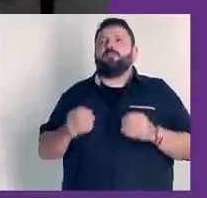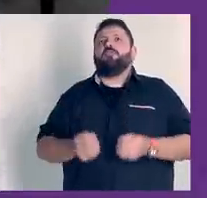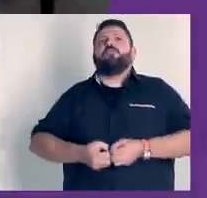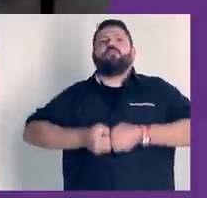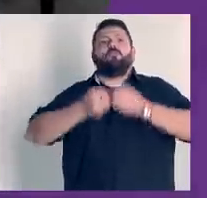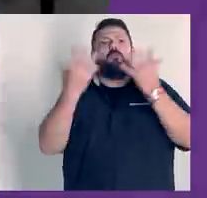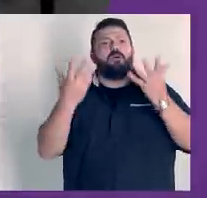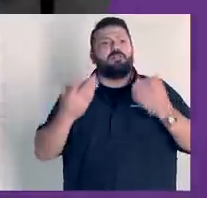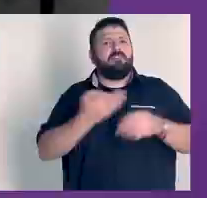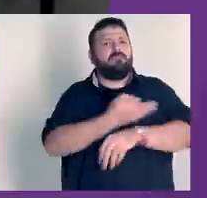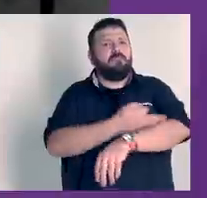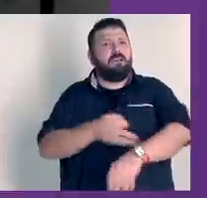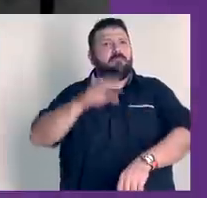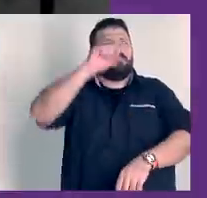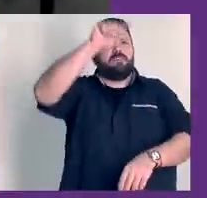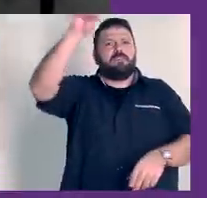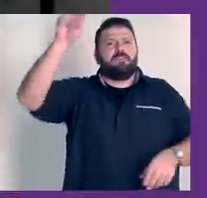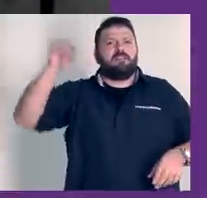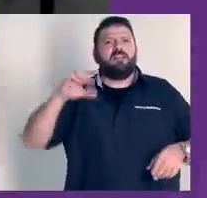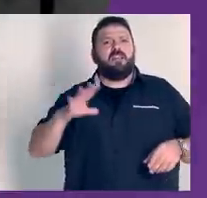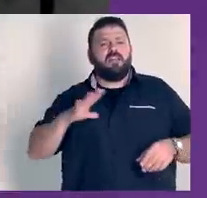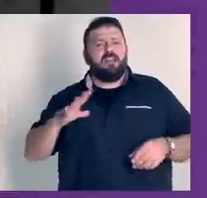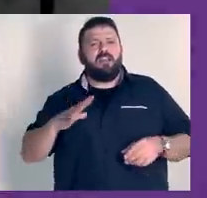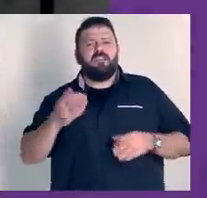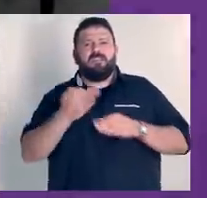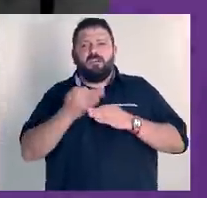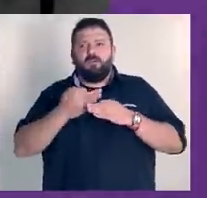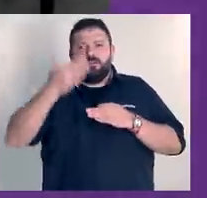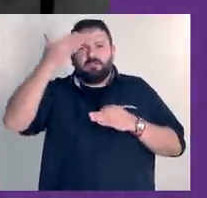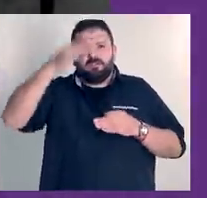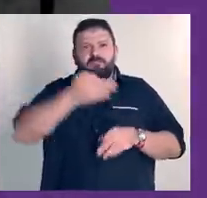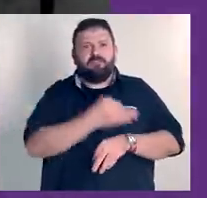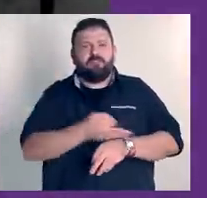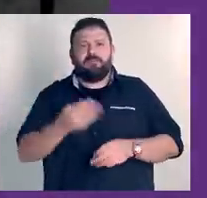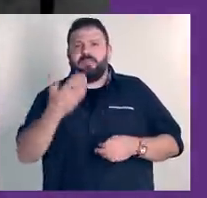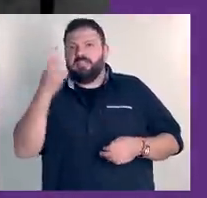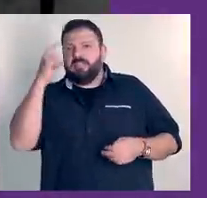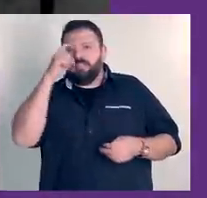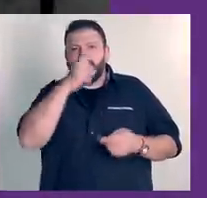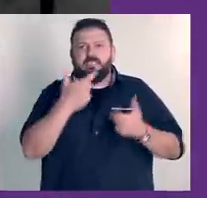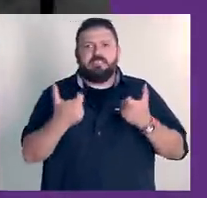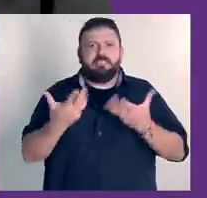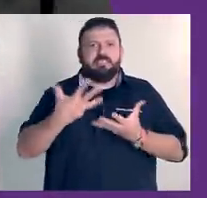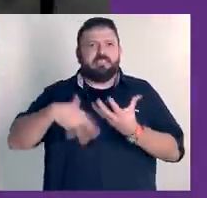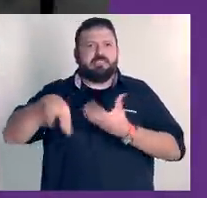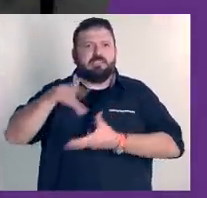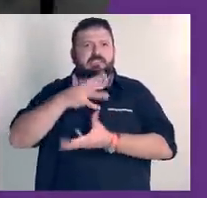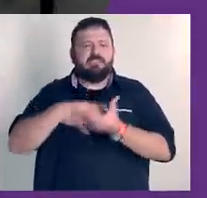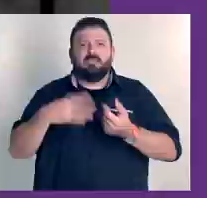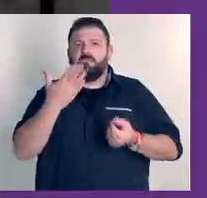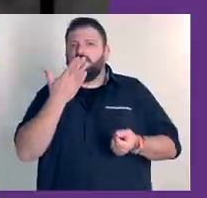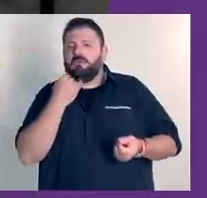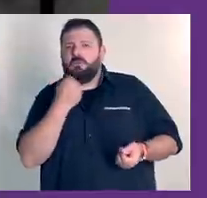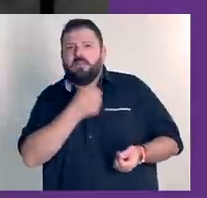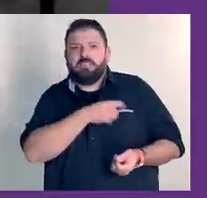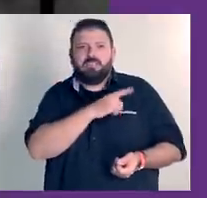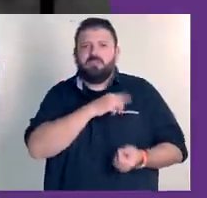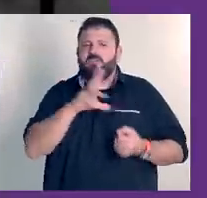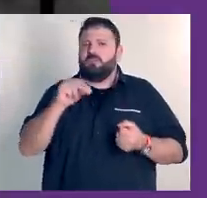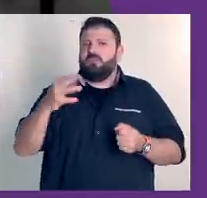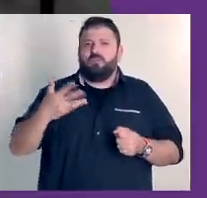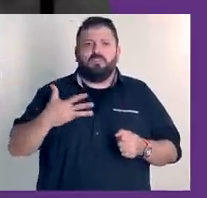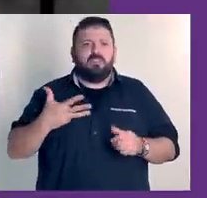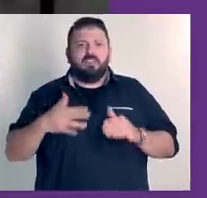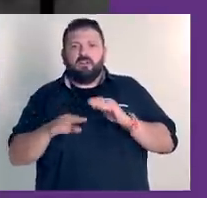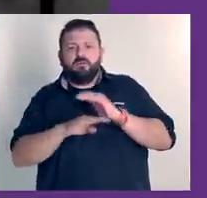en este momento en todo el mundo están en vulnerabilidad porque no tienen salud o porque no tienen lo básico para